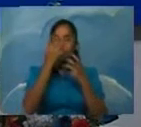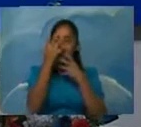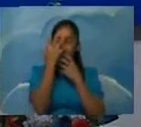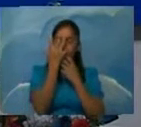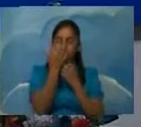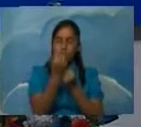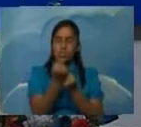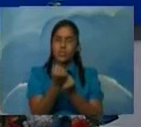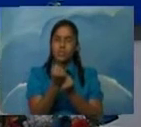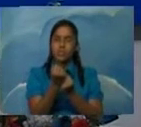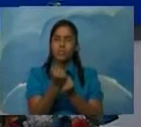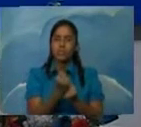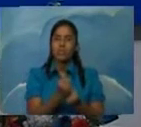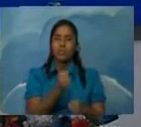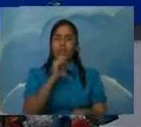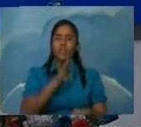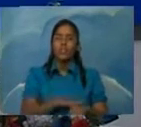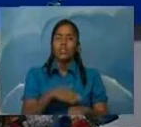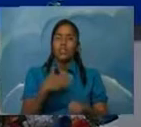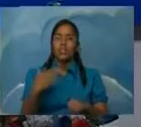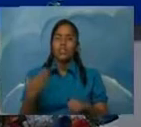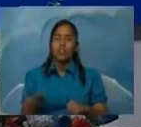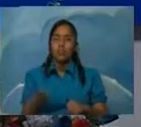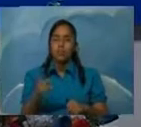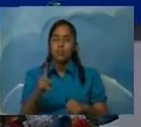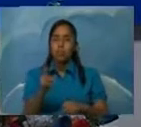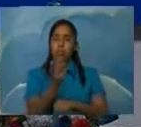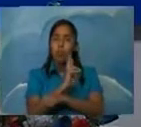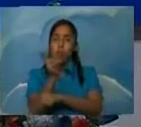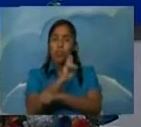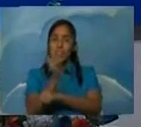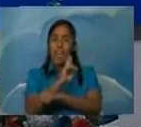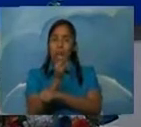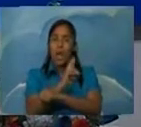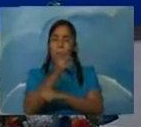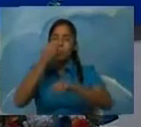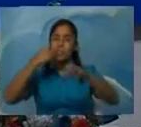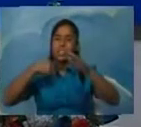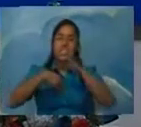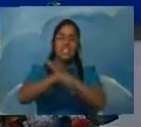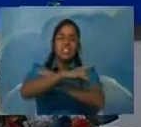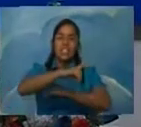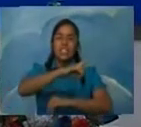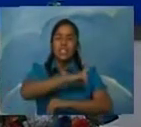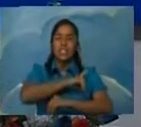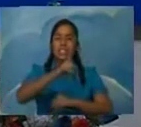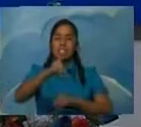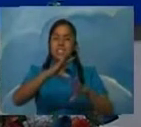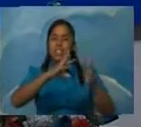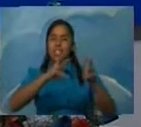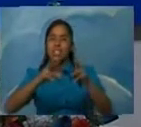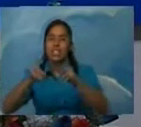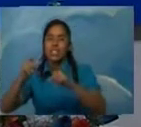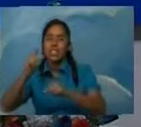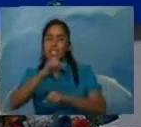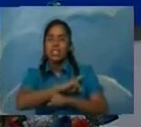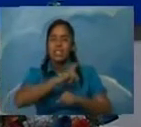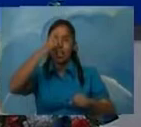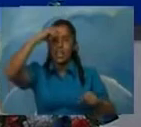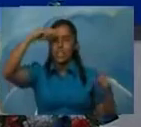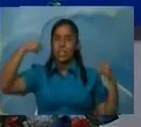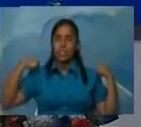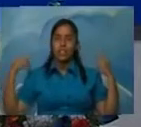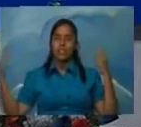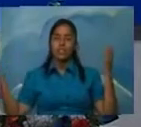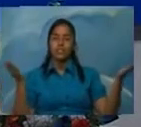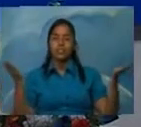de aflicción. Porque a prisa saliste de tierra de Egipto. Porque a prisa saliste de